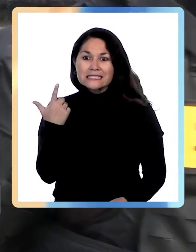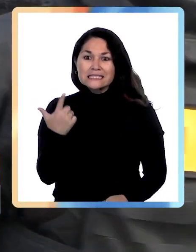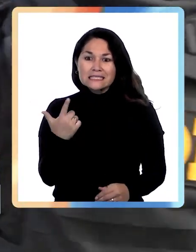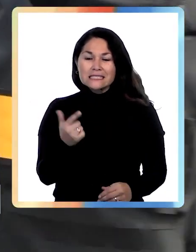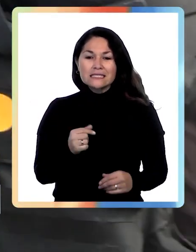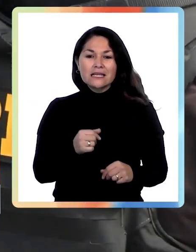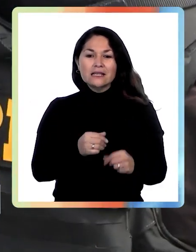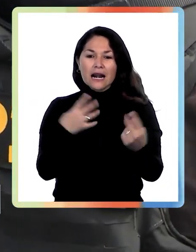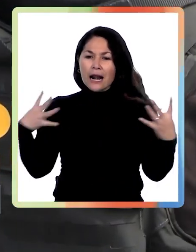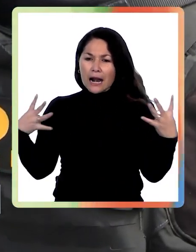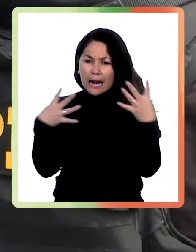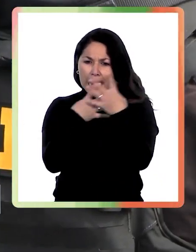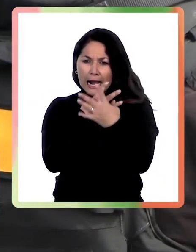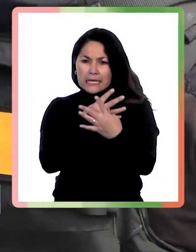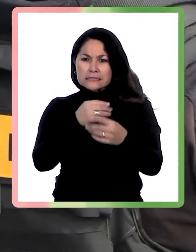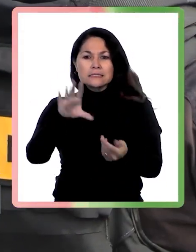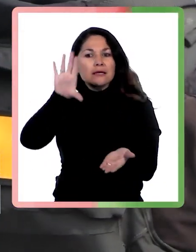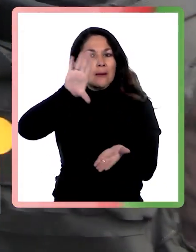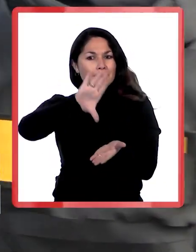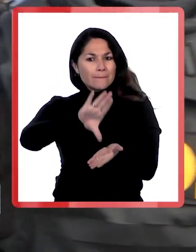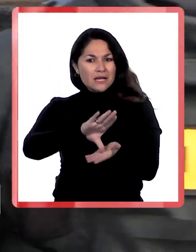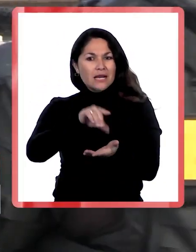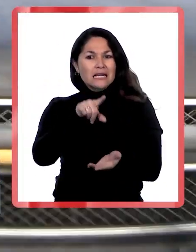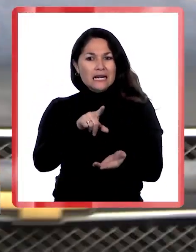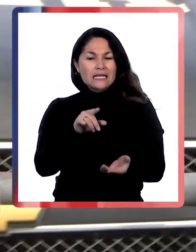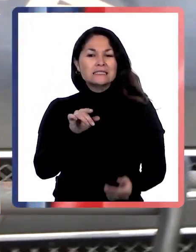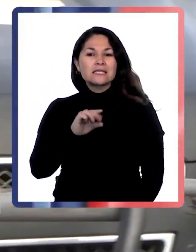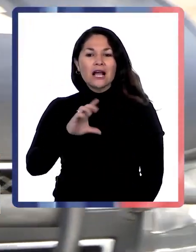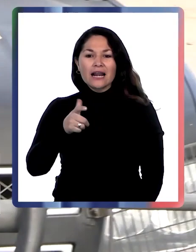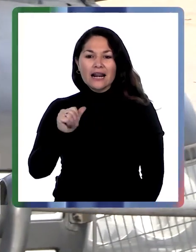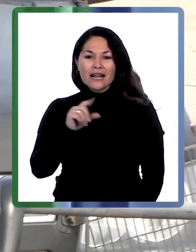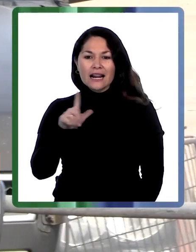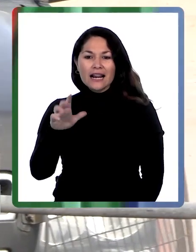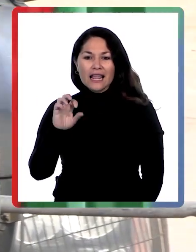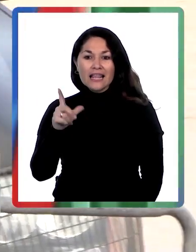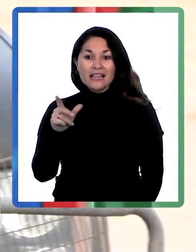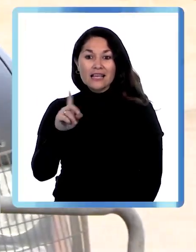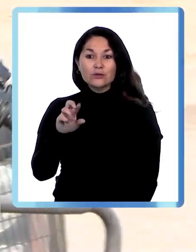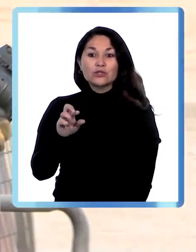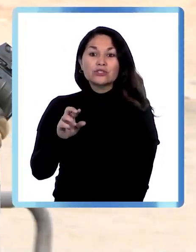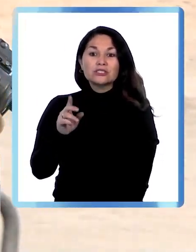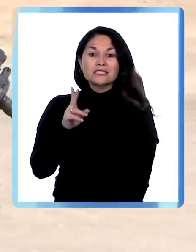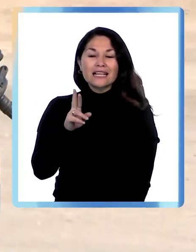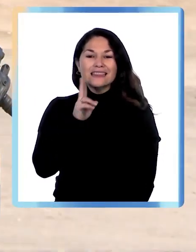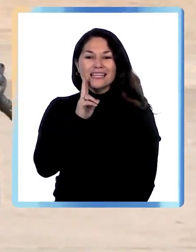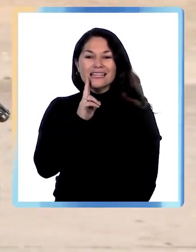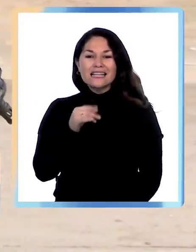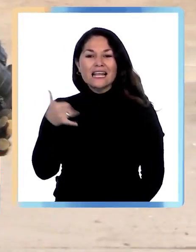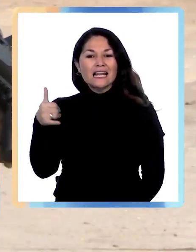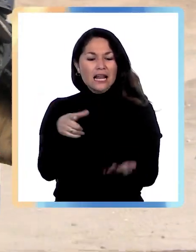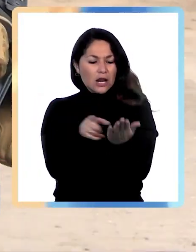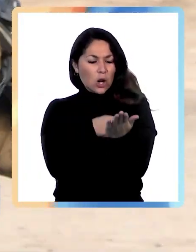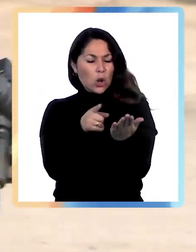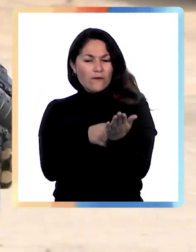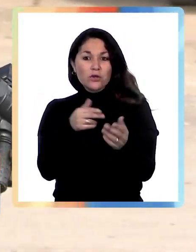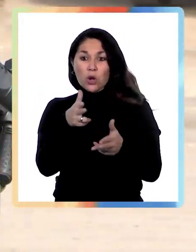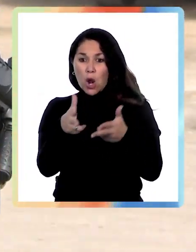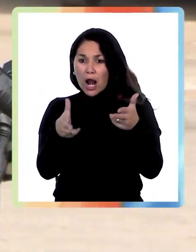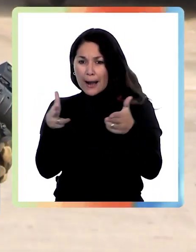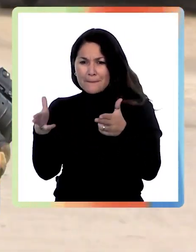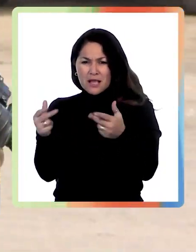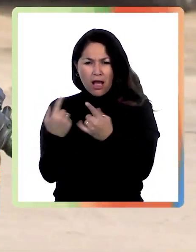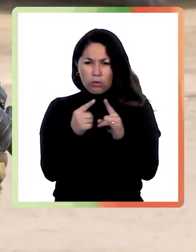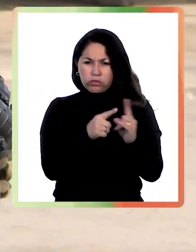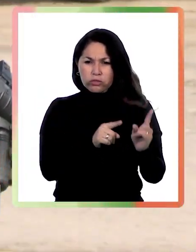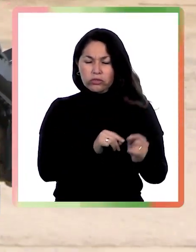en siete cárceles del país donde permanecen recluidos los gallegos y en estas se incautaron teléfonos soles armas